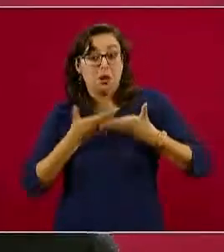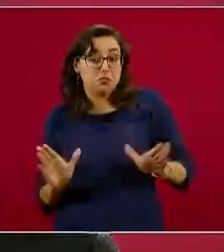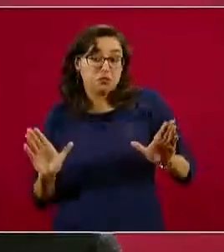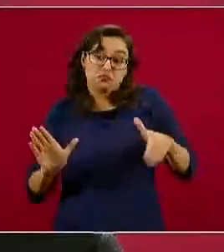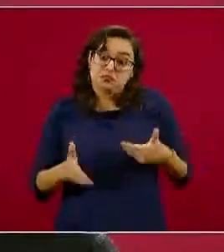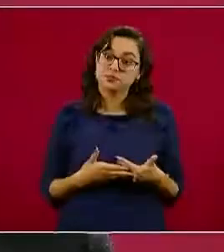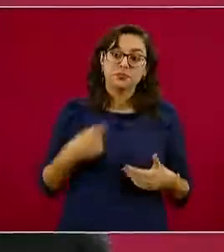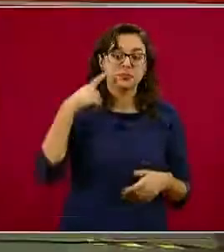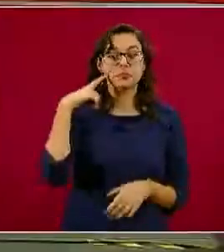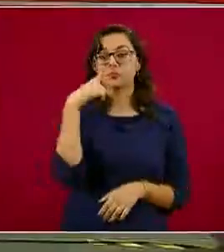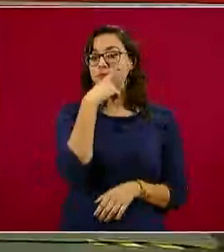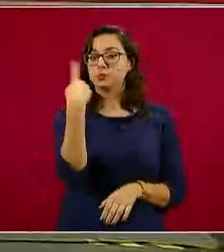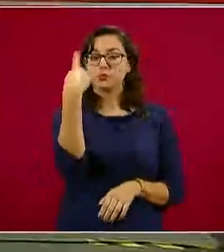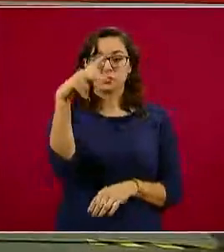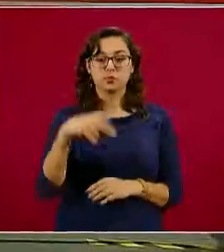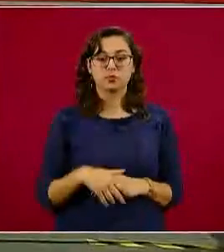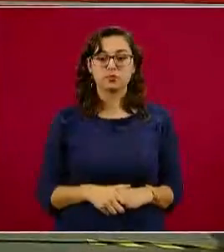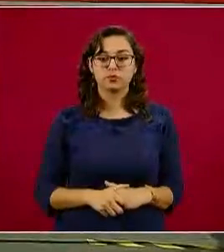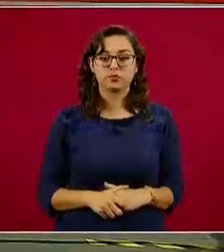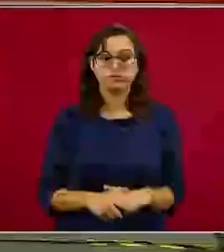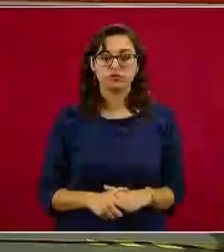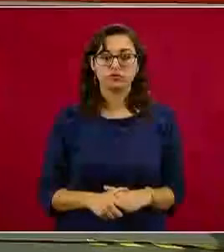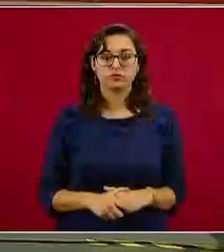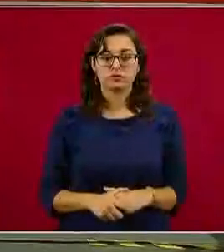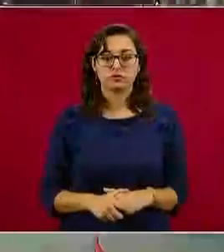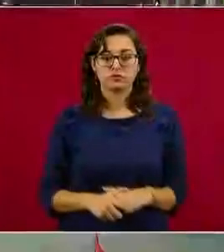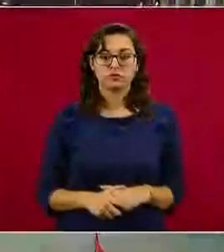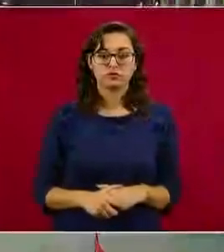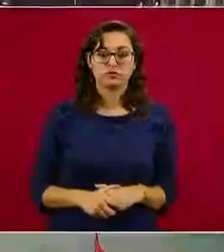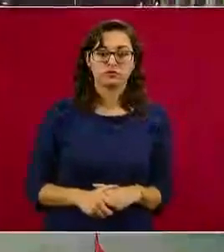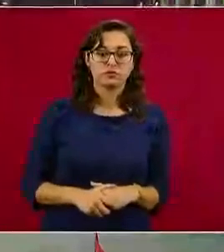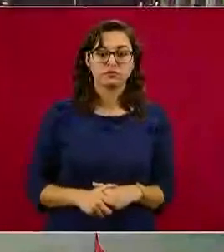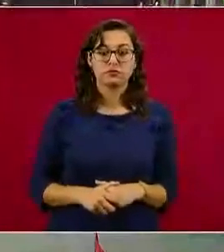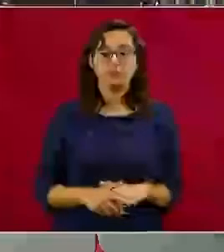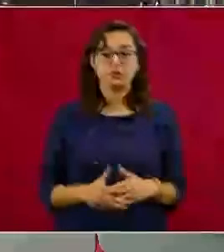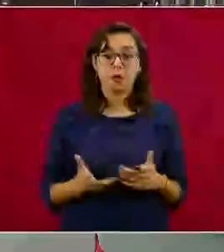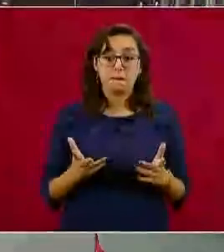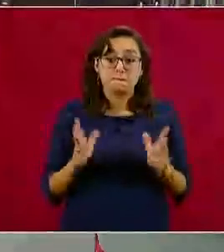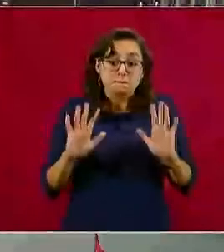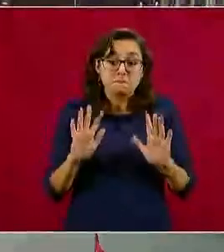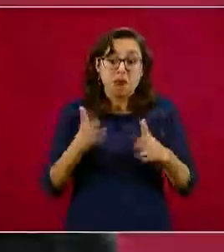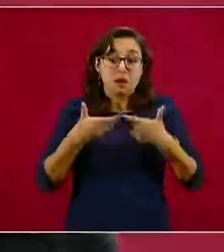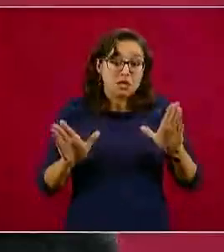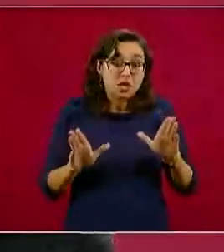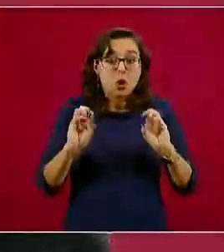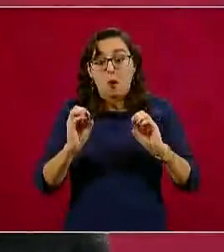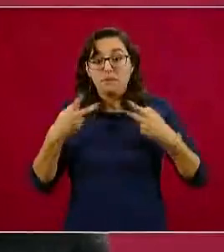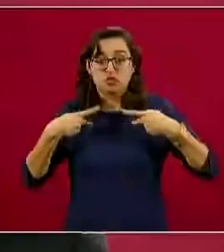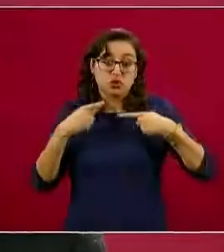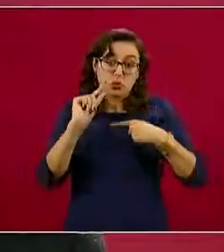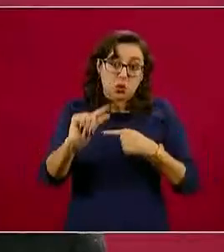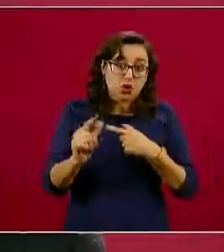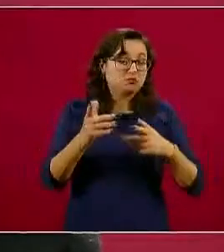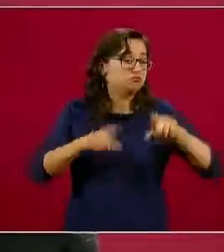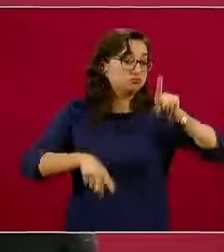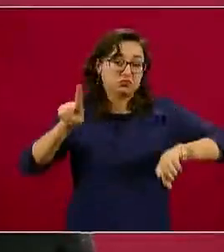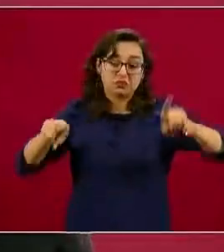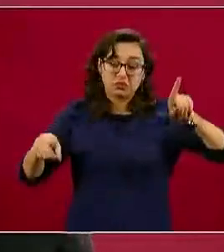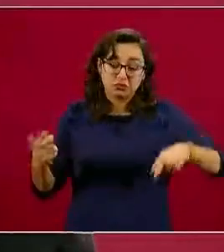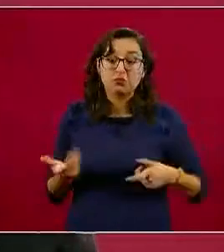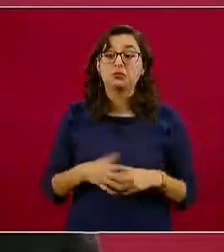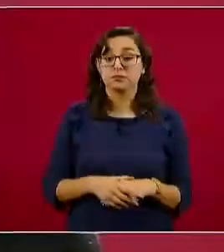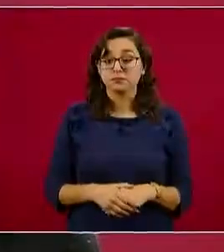tomar decisiones de no abrir los panteones o tener modalidades de mínimo contacto. Entonces, agradezco mucho su pregunta. La